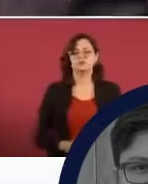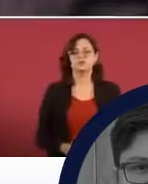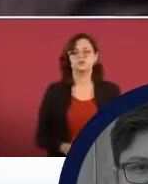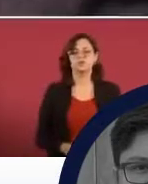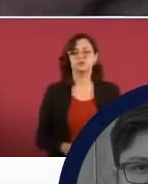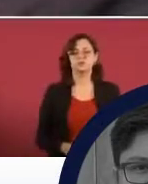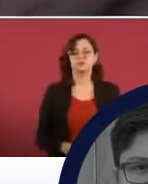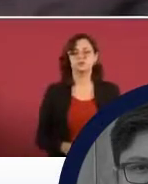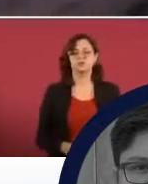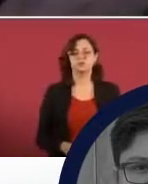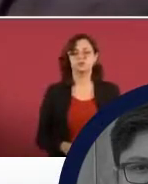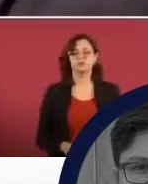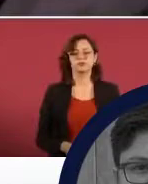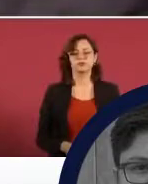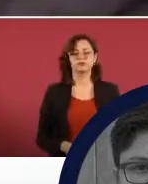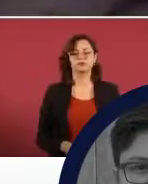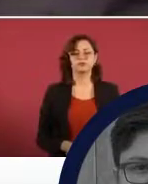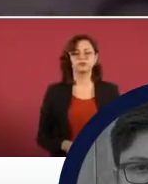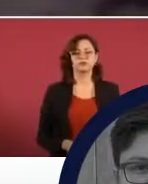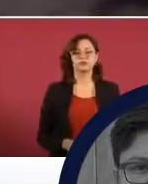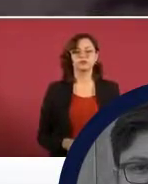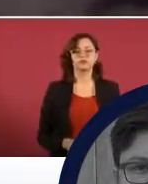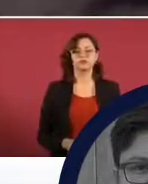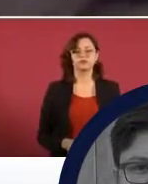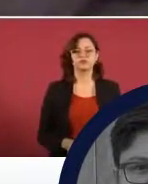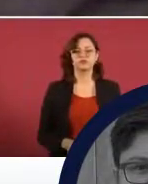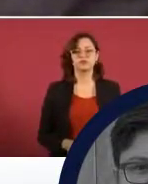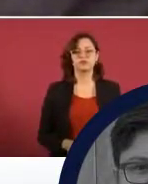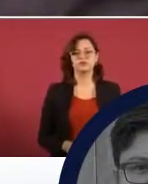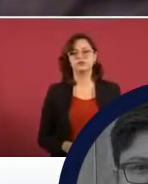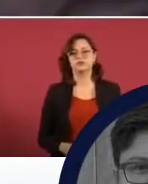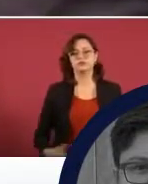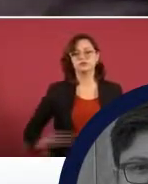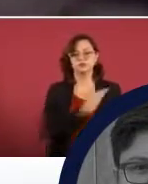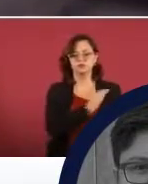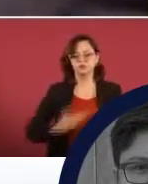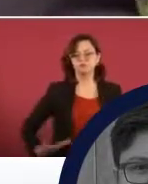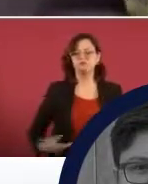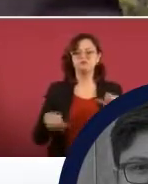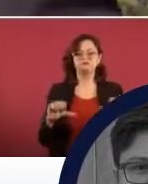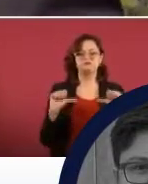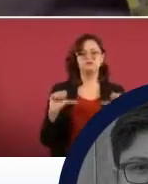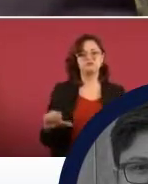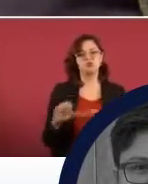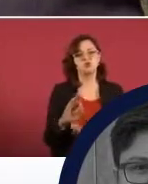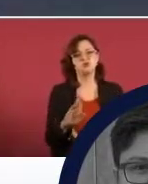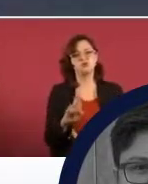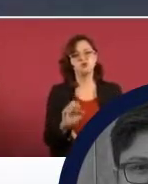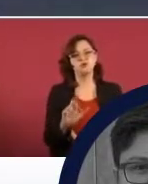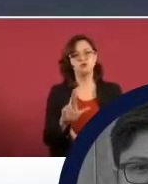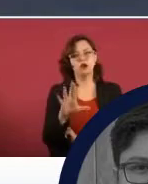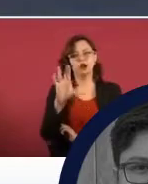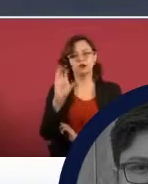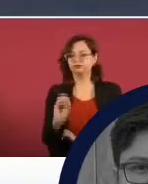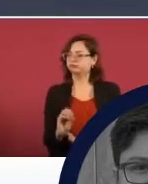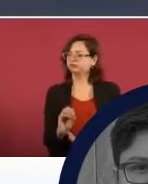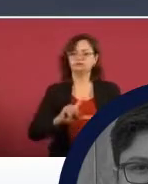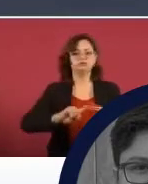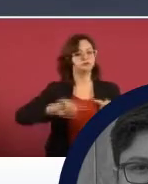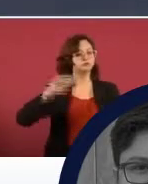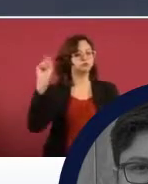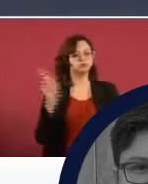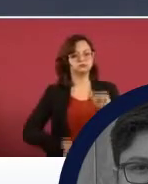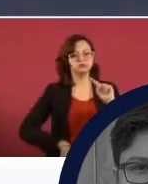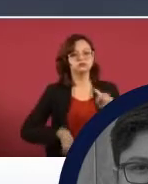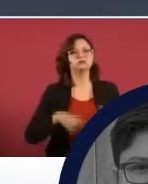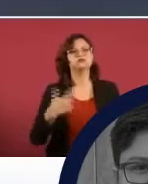pues empiezan a colaborar con un proyecto nacional diferente. Llama mucho la atención porque se está vaciando de